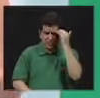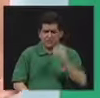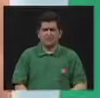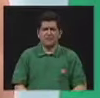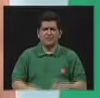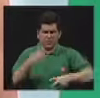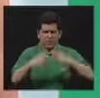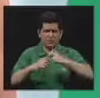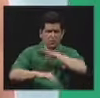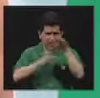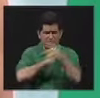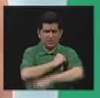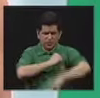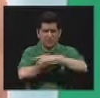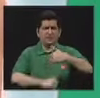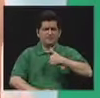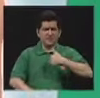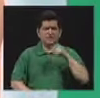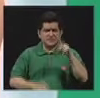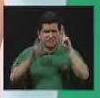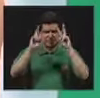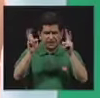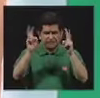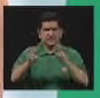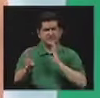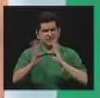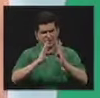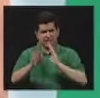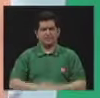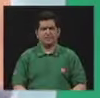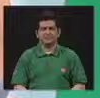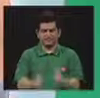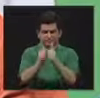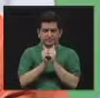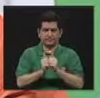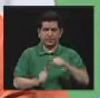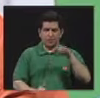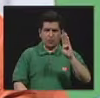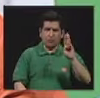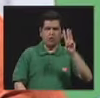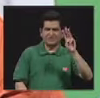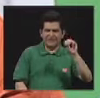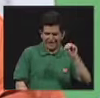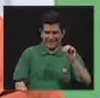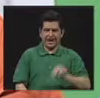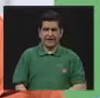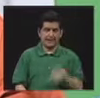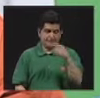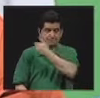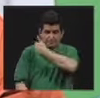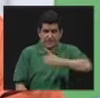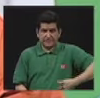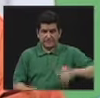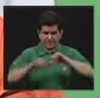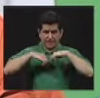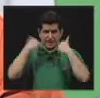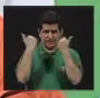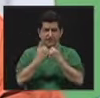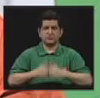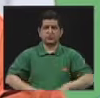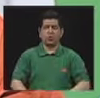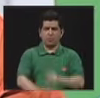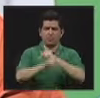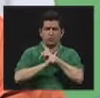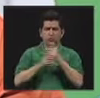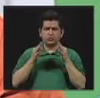también abarca a todo el país. Para conversar de este tema, precisamente me acompaña don Boris Marquellani. Él es el presidente de la Asociación para la